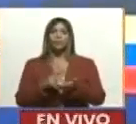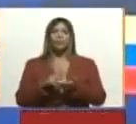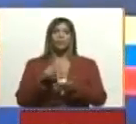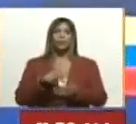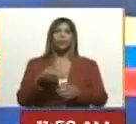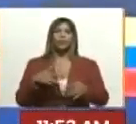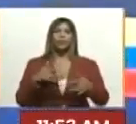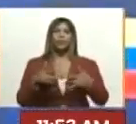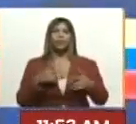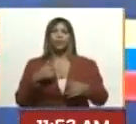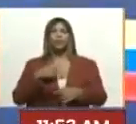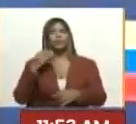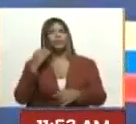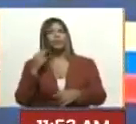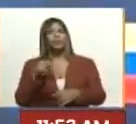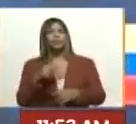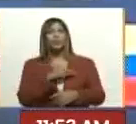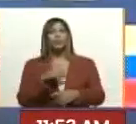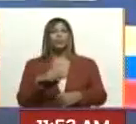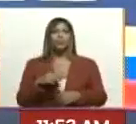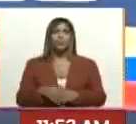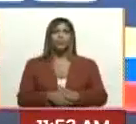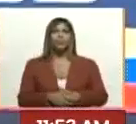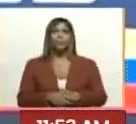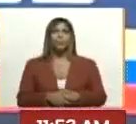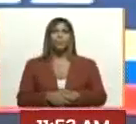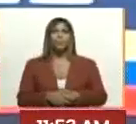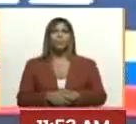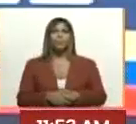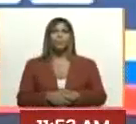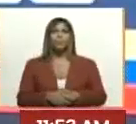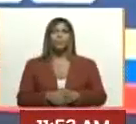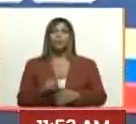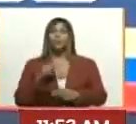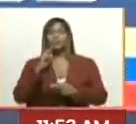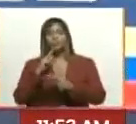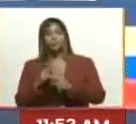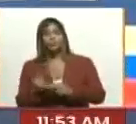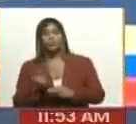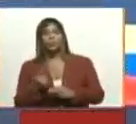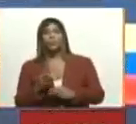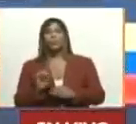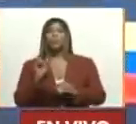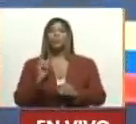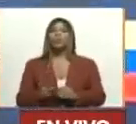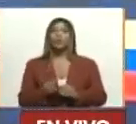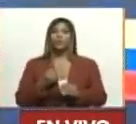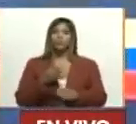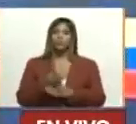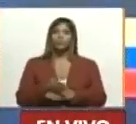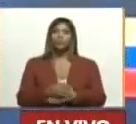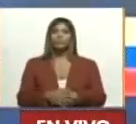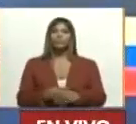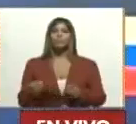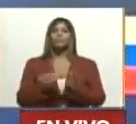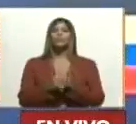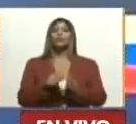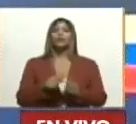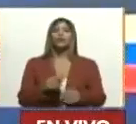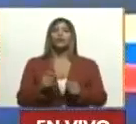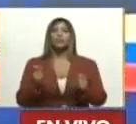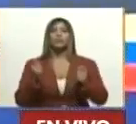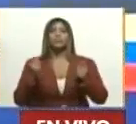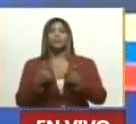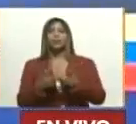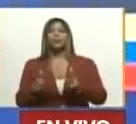esta actividad. Yo pienso que para nosotros no es un placer solamente, es una obligación sumarnos a esta campaña